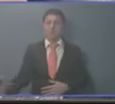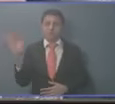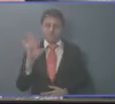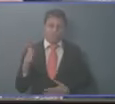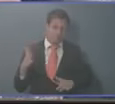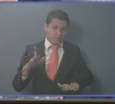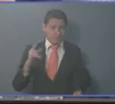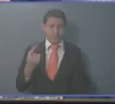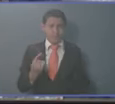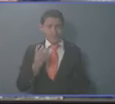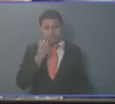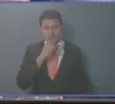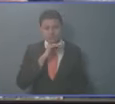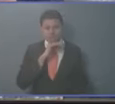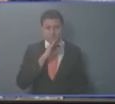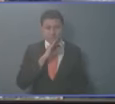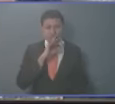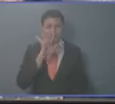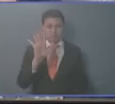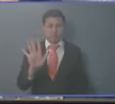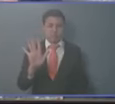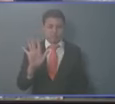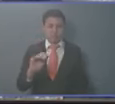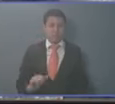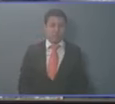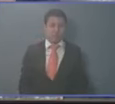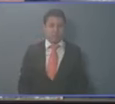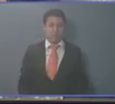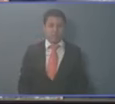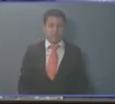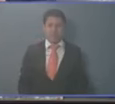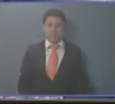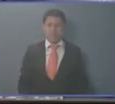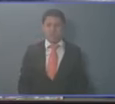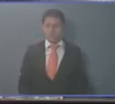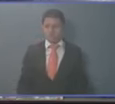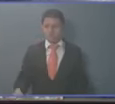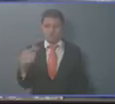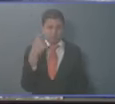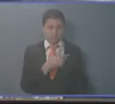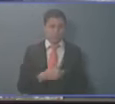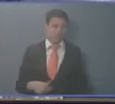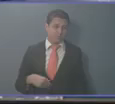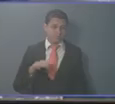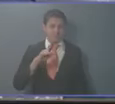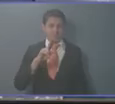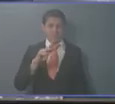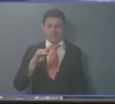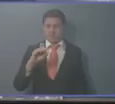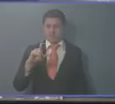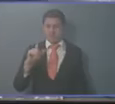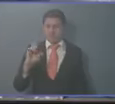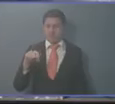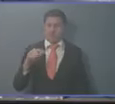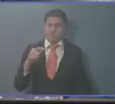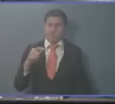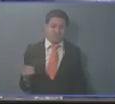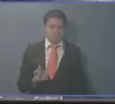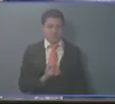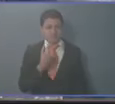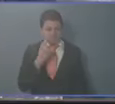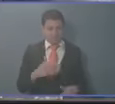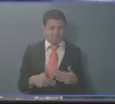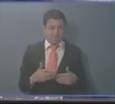ya. Esto viene a confirmar lo que decía el presidente Bukele, que esta tendencia con